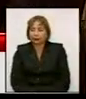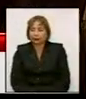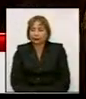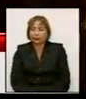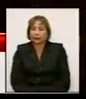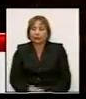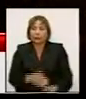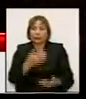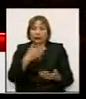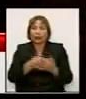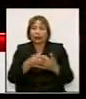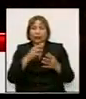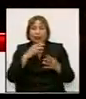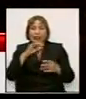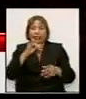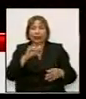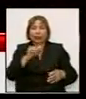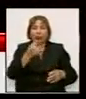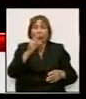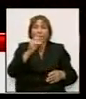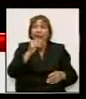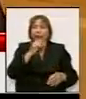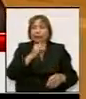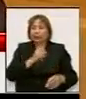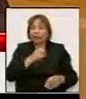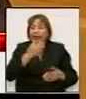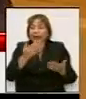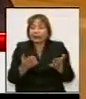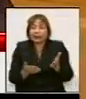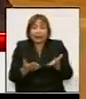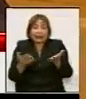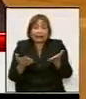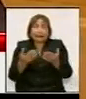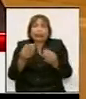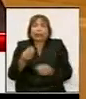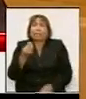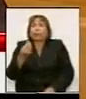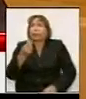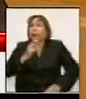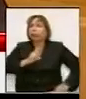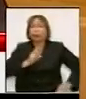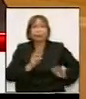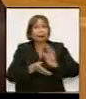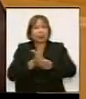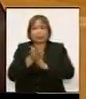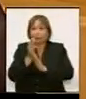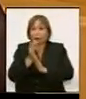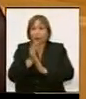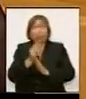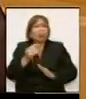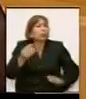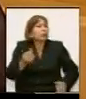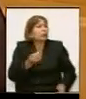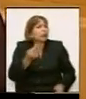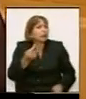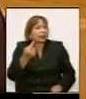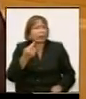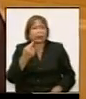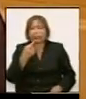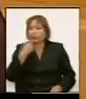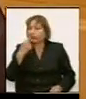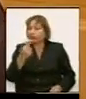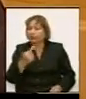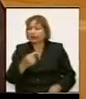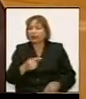en honor a Juan Inchausti Vargas. Escuchemos. Está presente porque no se ha ido, simplemente ha